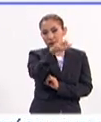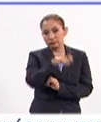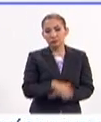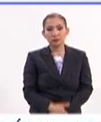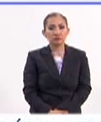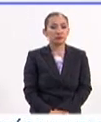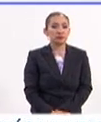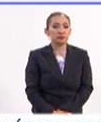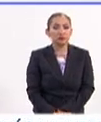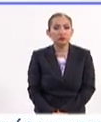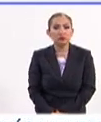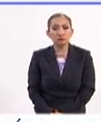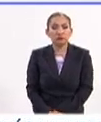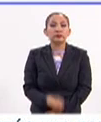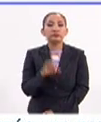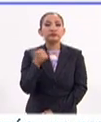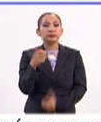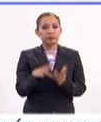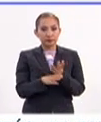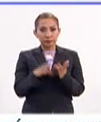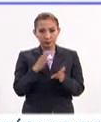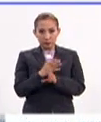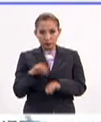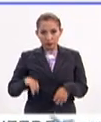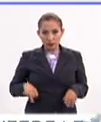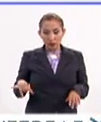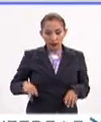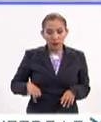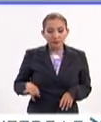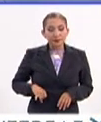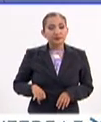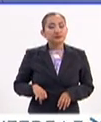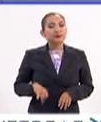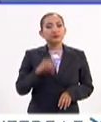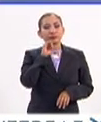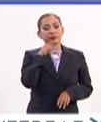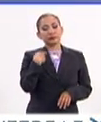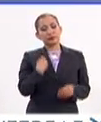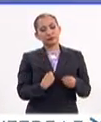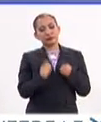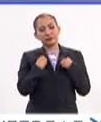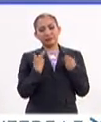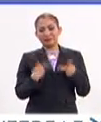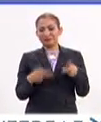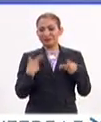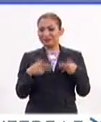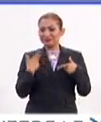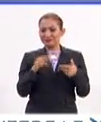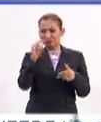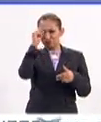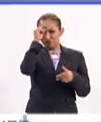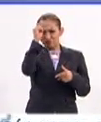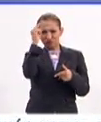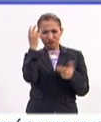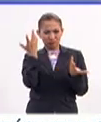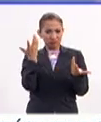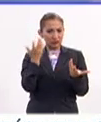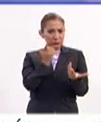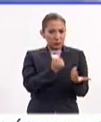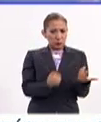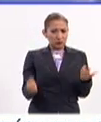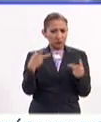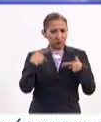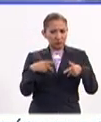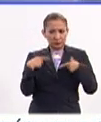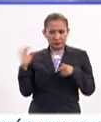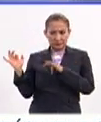México. Claro, y otra de las partes muy interesantes es la vida de los intelectuales. ¿Cómo era